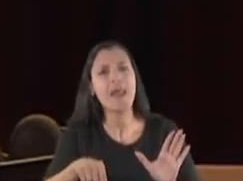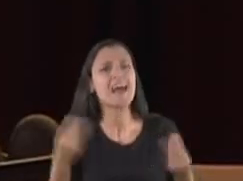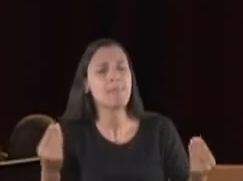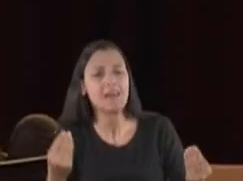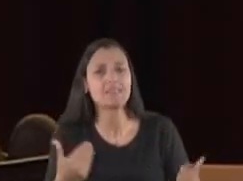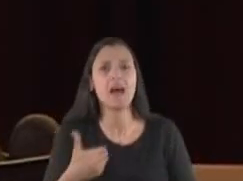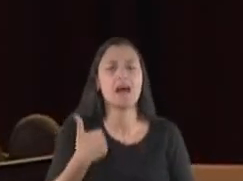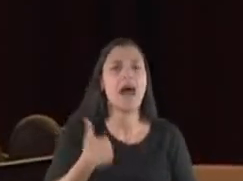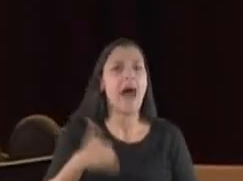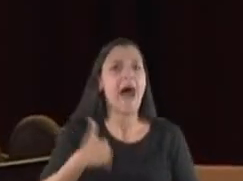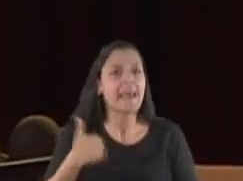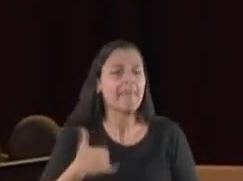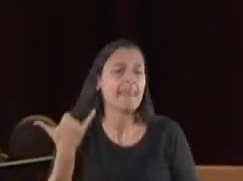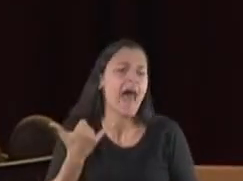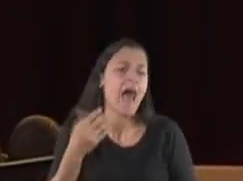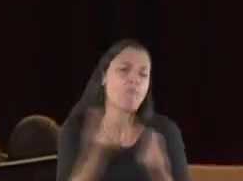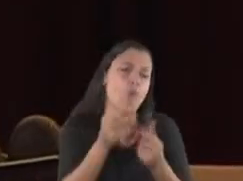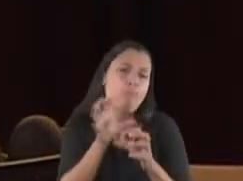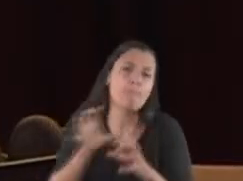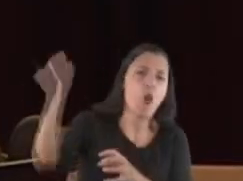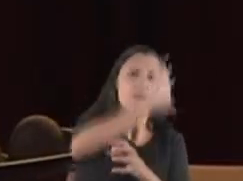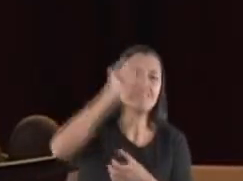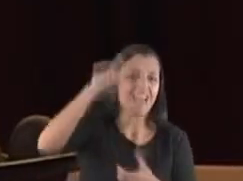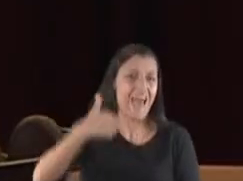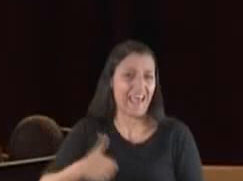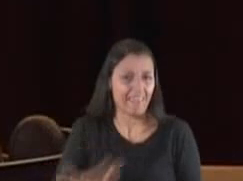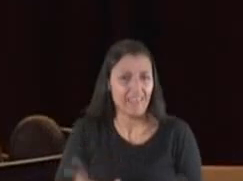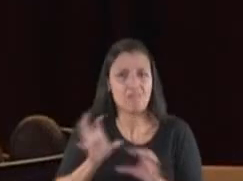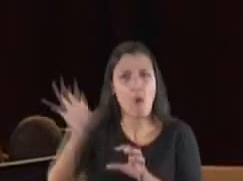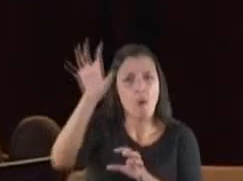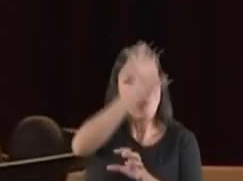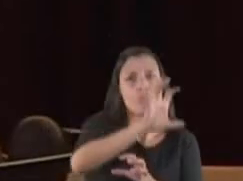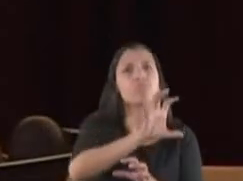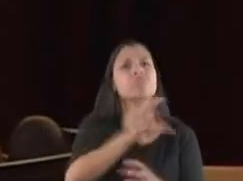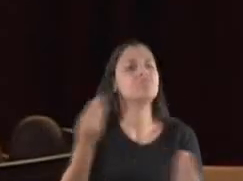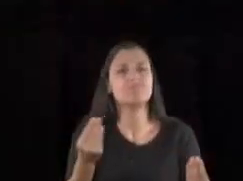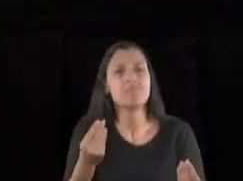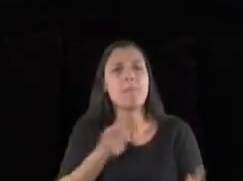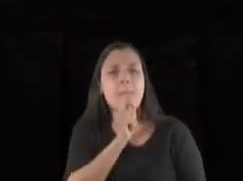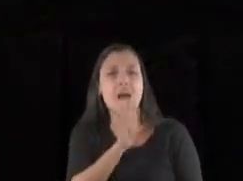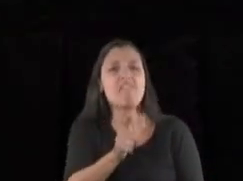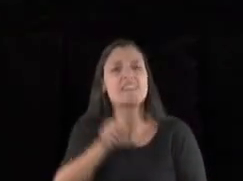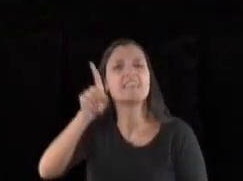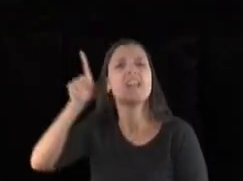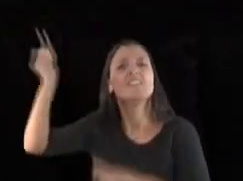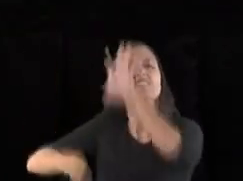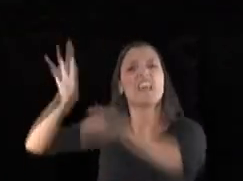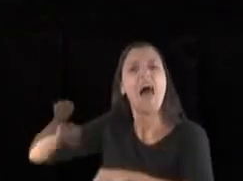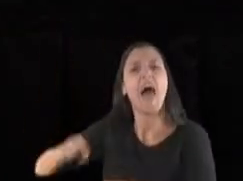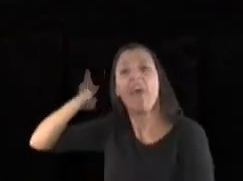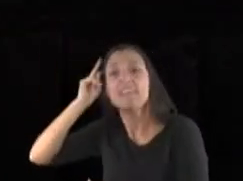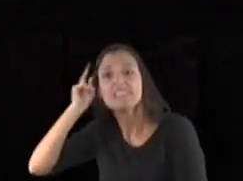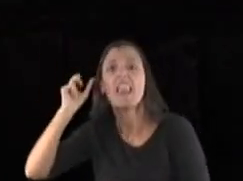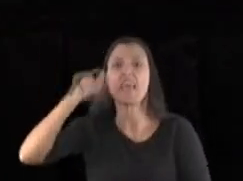Argentina hay muchas provincias argentinas donde les es mucho más fácil sacar los productos de Chile que sacar los productos de Buenos